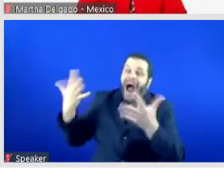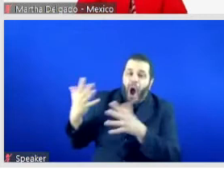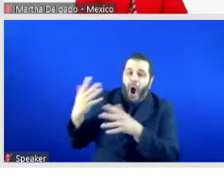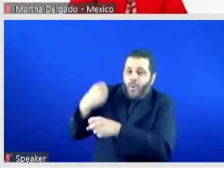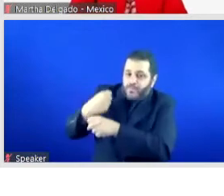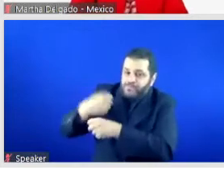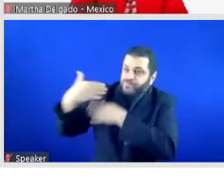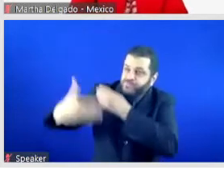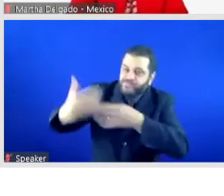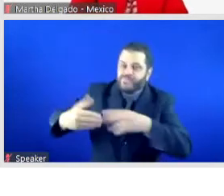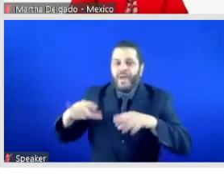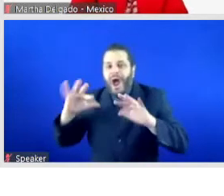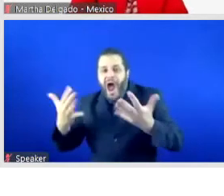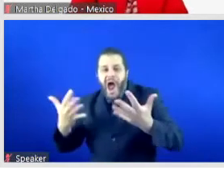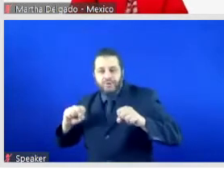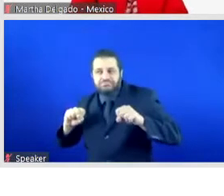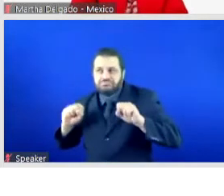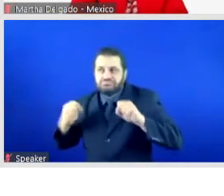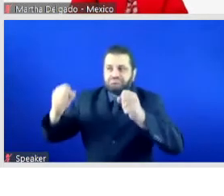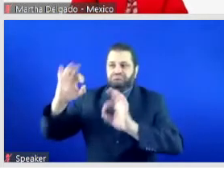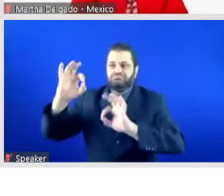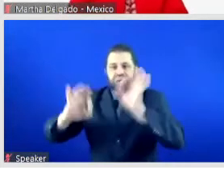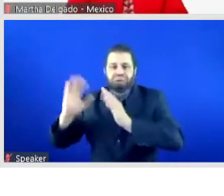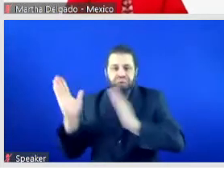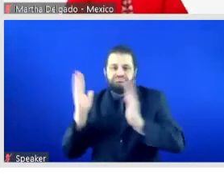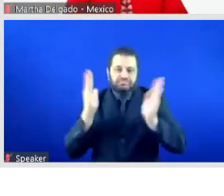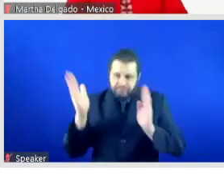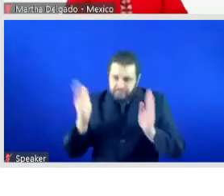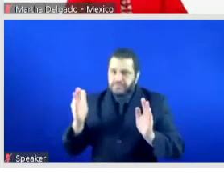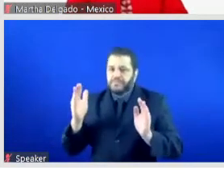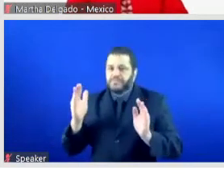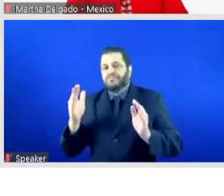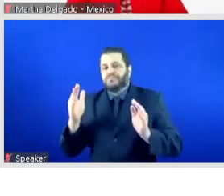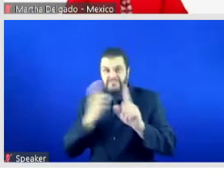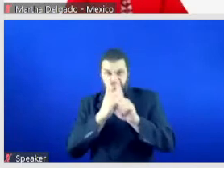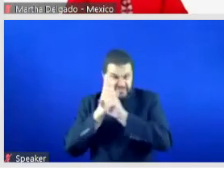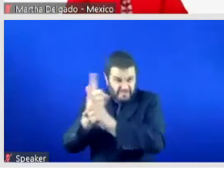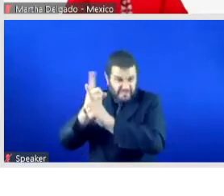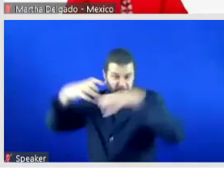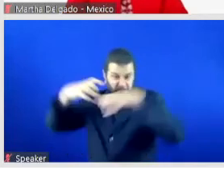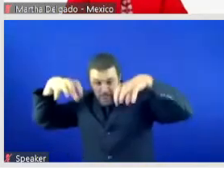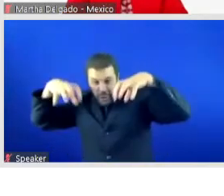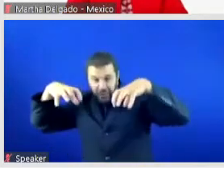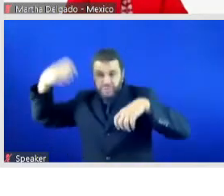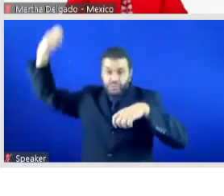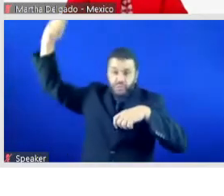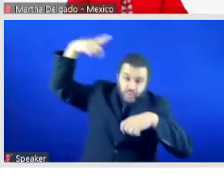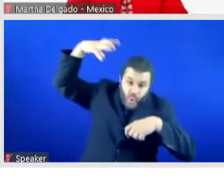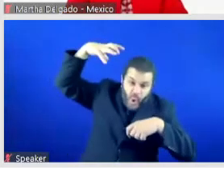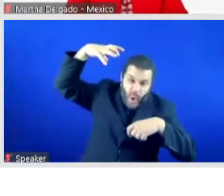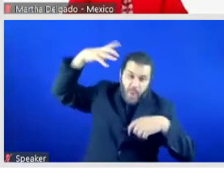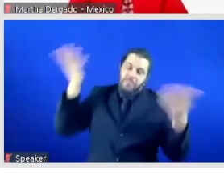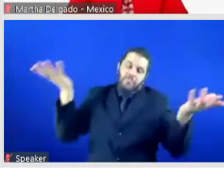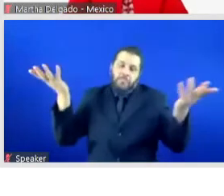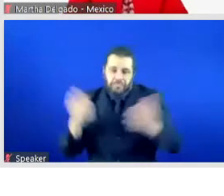generar debate para redefinir el concepto de desarrollo. Tenemos que generar debate para redefinir el